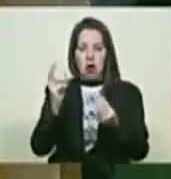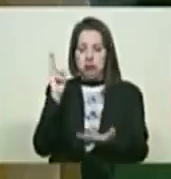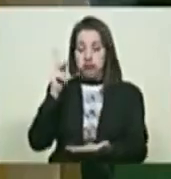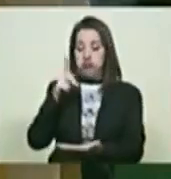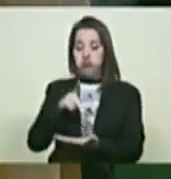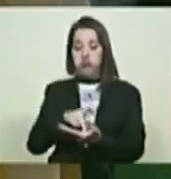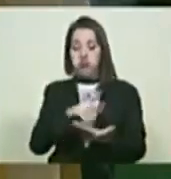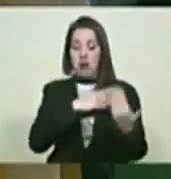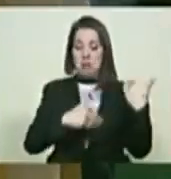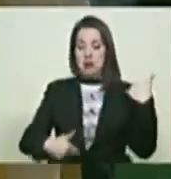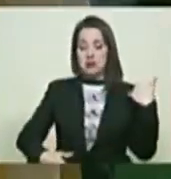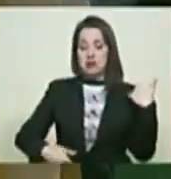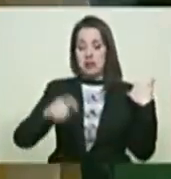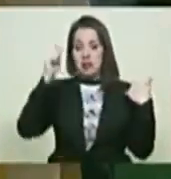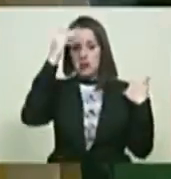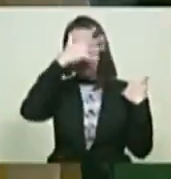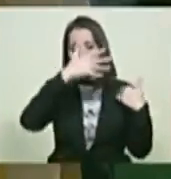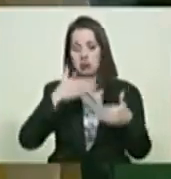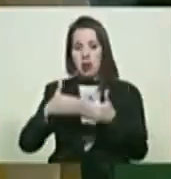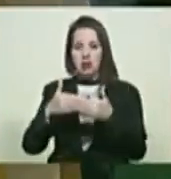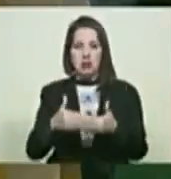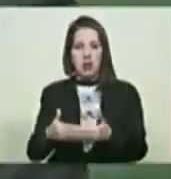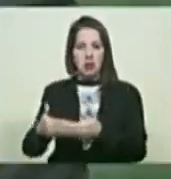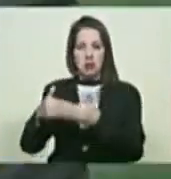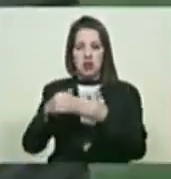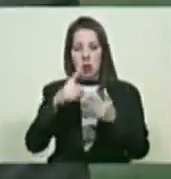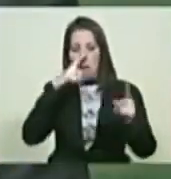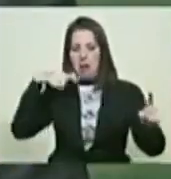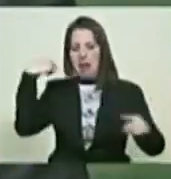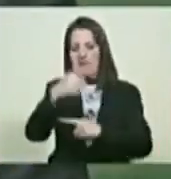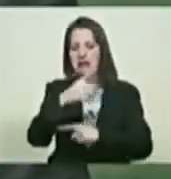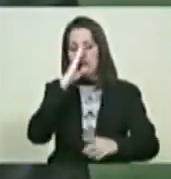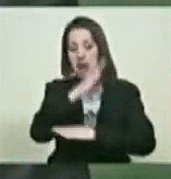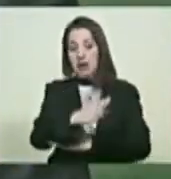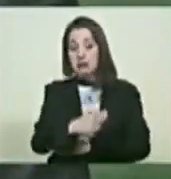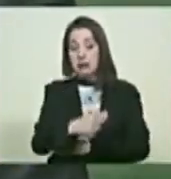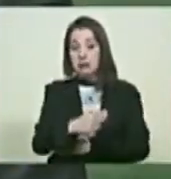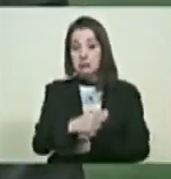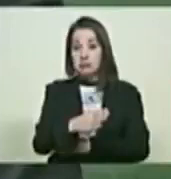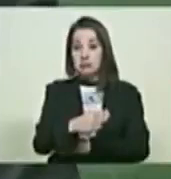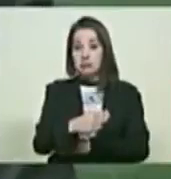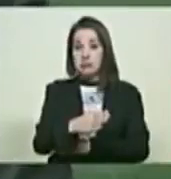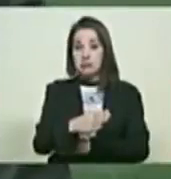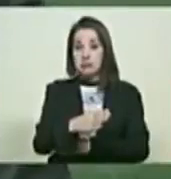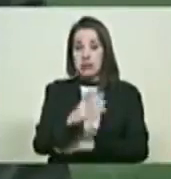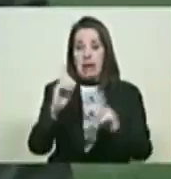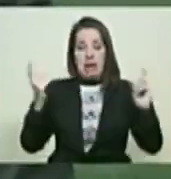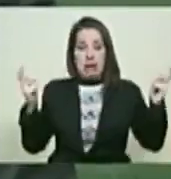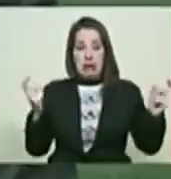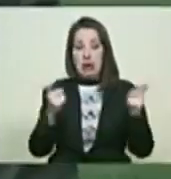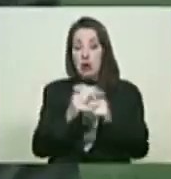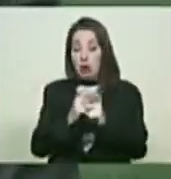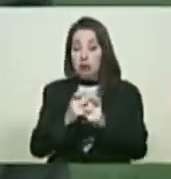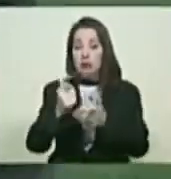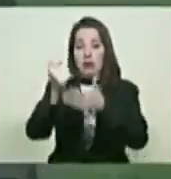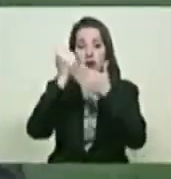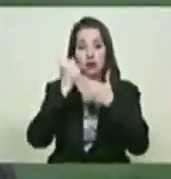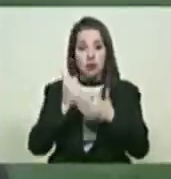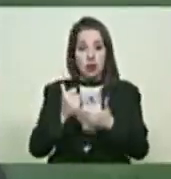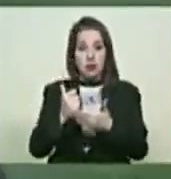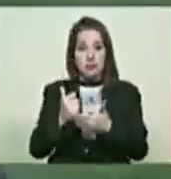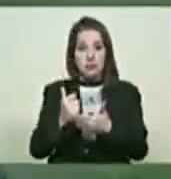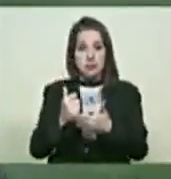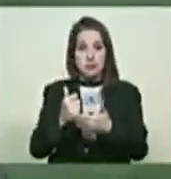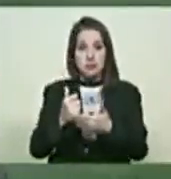Estados Unidos hizo amenazas directas de recorte de ayudas,